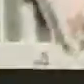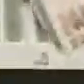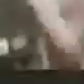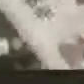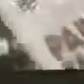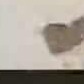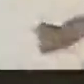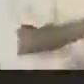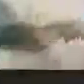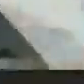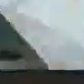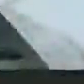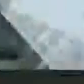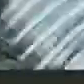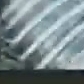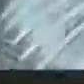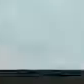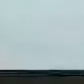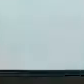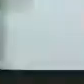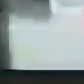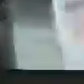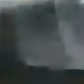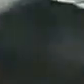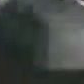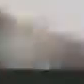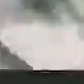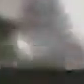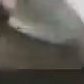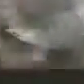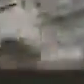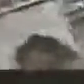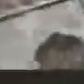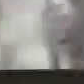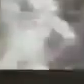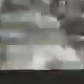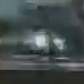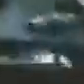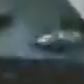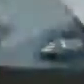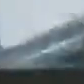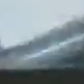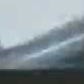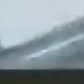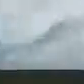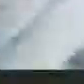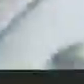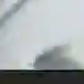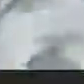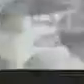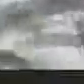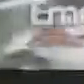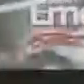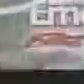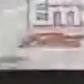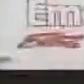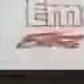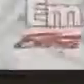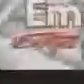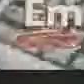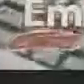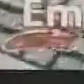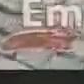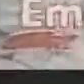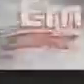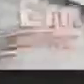gusto. Solo hay un diario en Costa Rica que te da 100 veces más que solo información. Te da